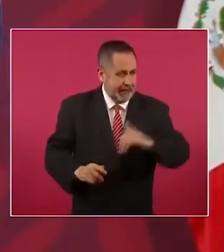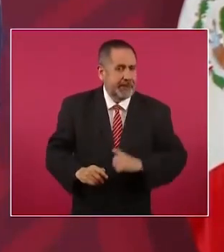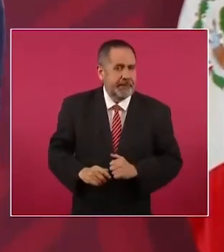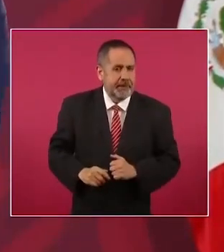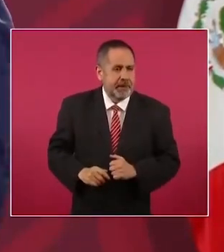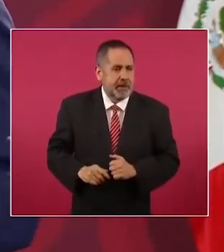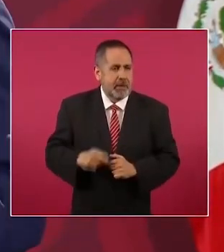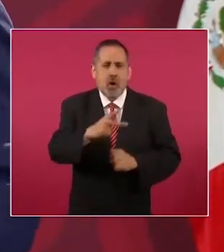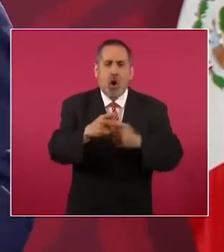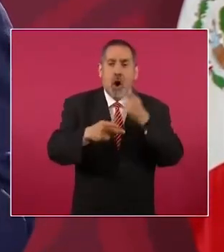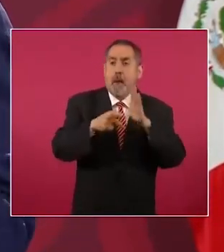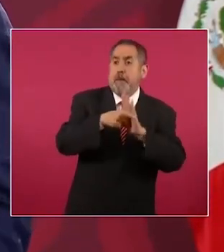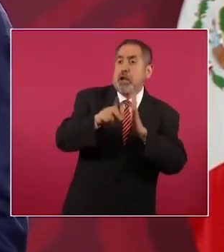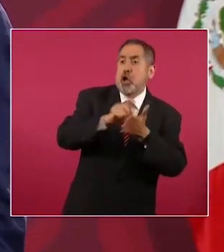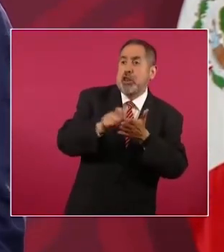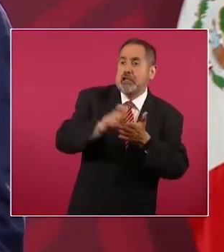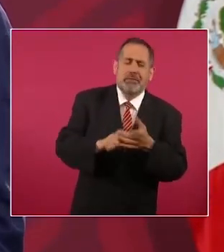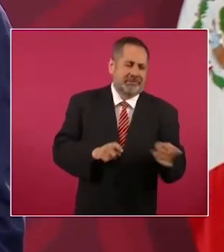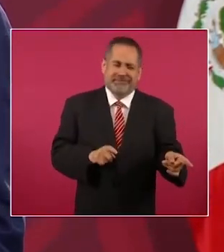Pero que no haga periodismo,